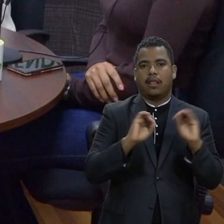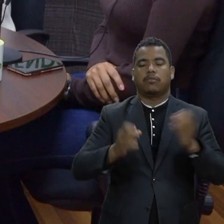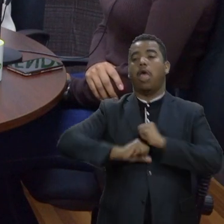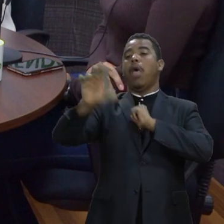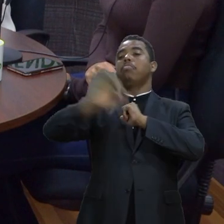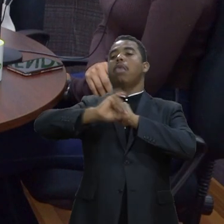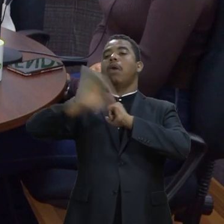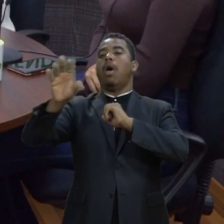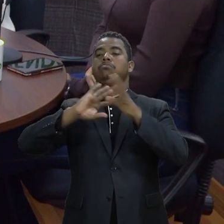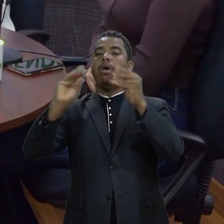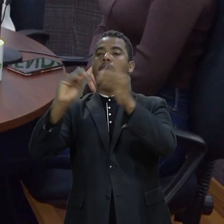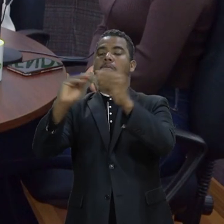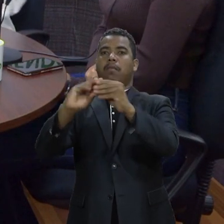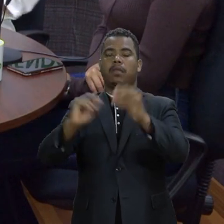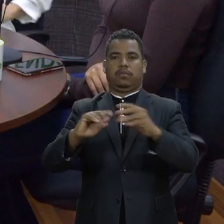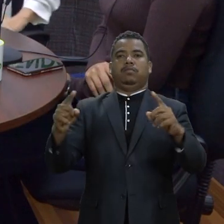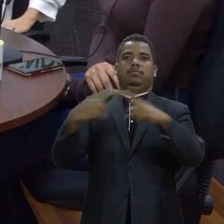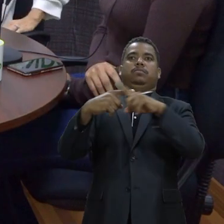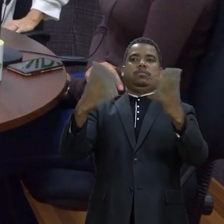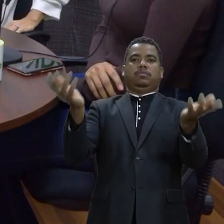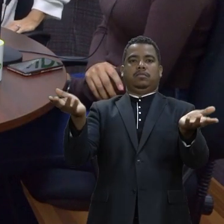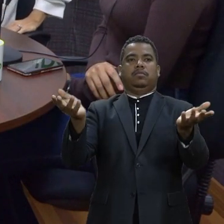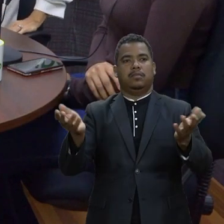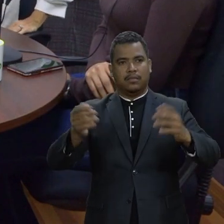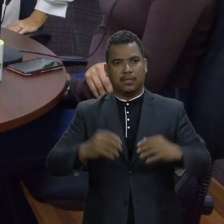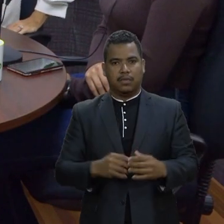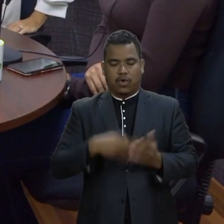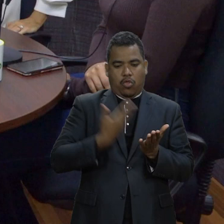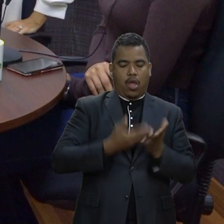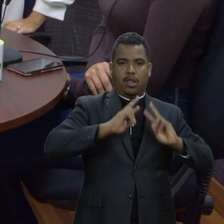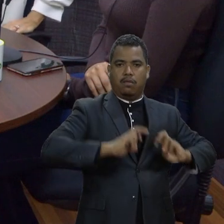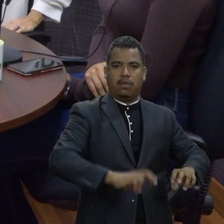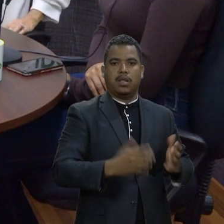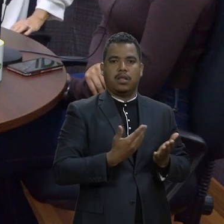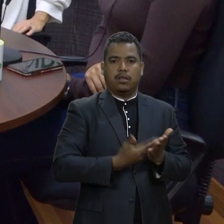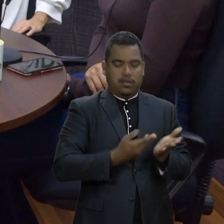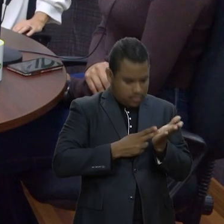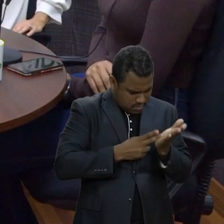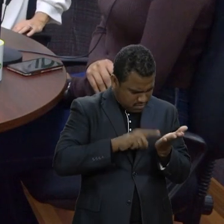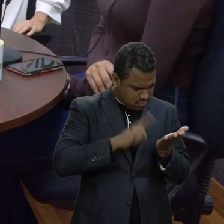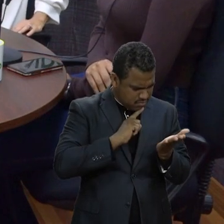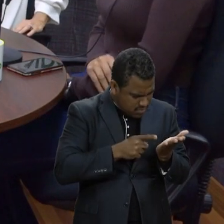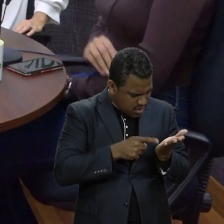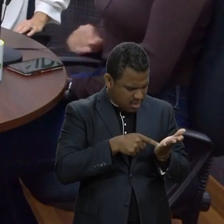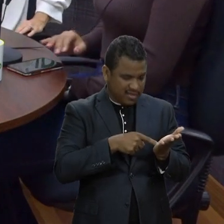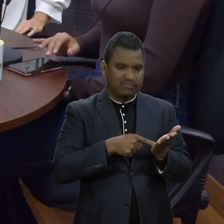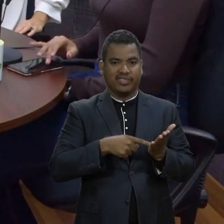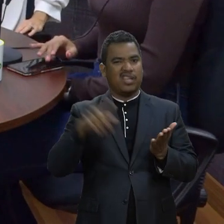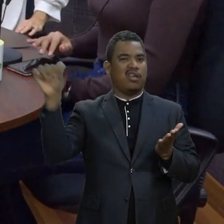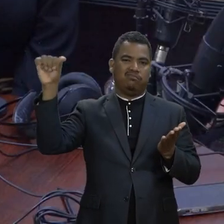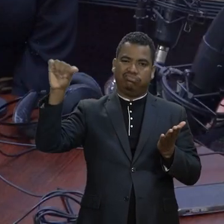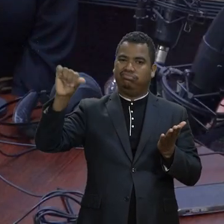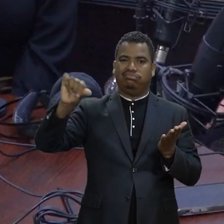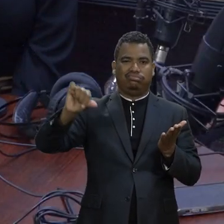Sí, estamos viviendo una crisis muy grande, ¿no?, en la carrera y en el periodismo en sentido general. Usted dice que hace falta ese, por así decirlo,